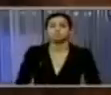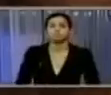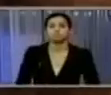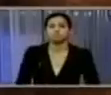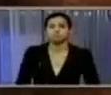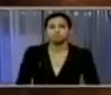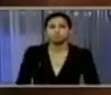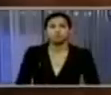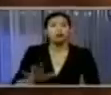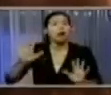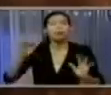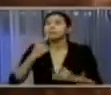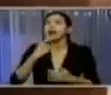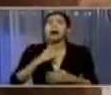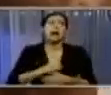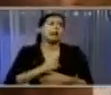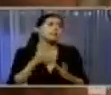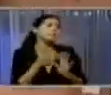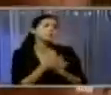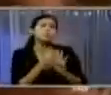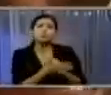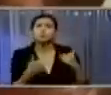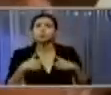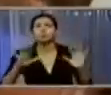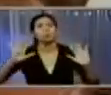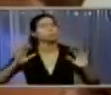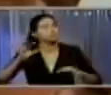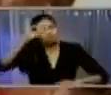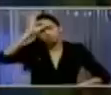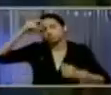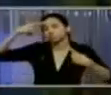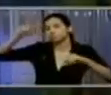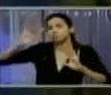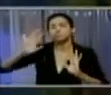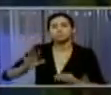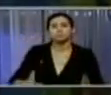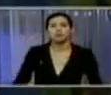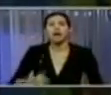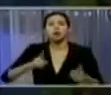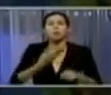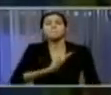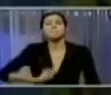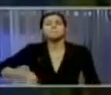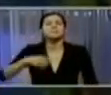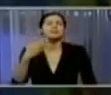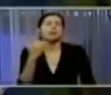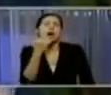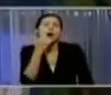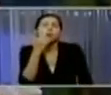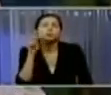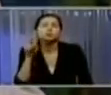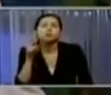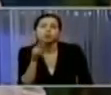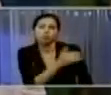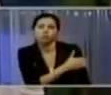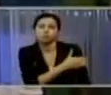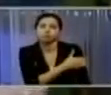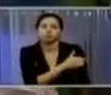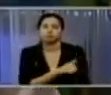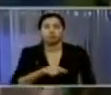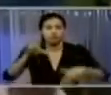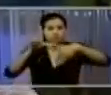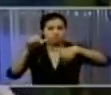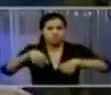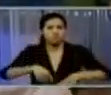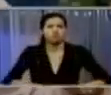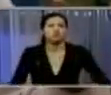Después no se quejen. Hay algunos presidentes abusadorcitos por ahí de la derecha que han